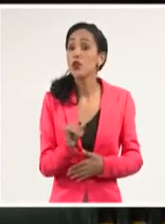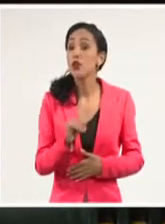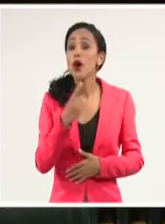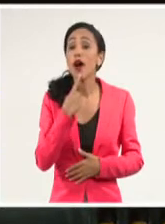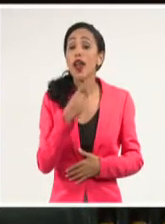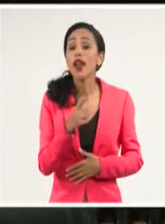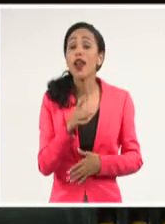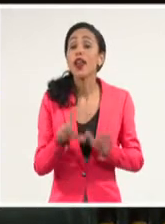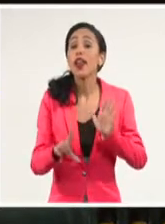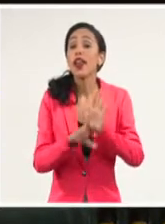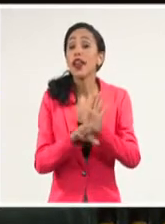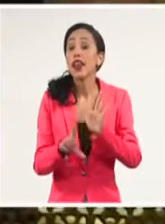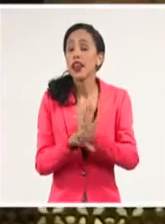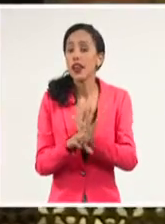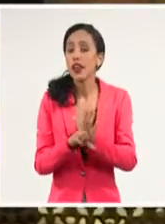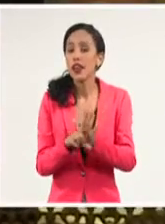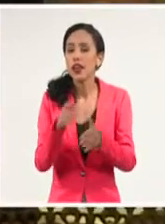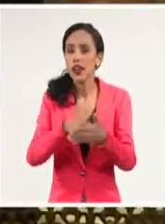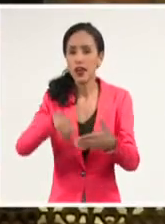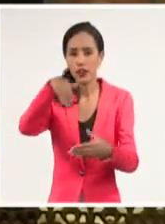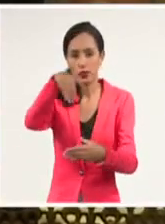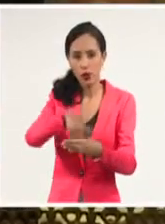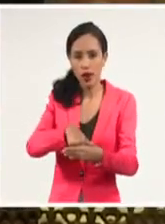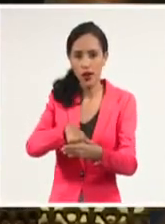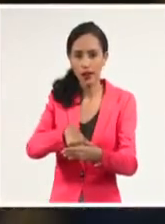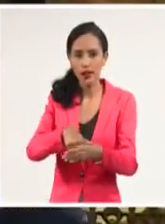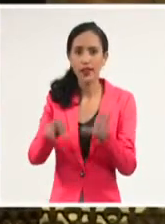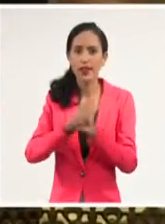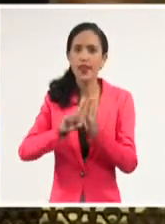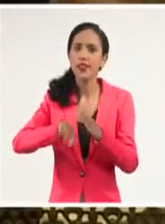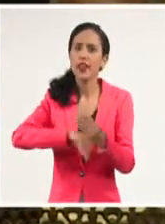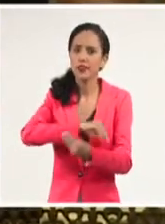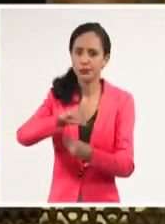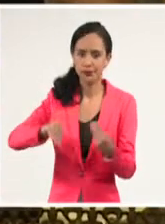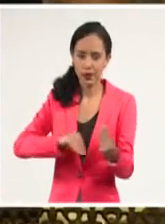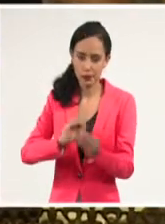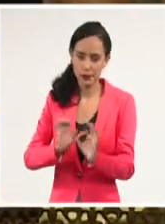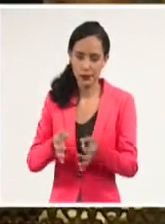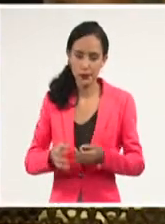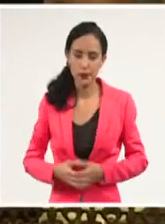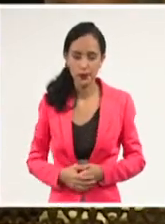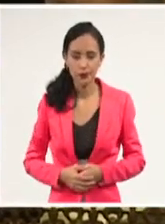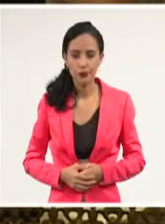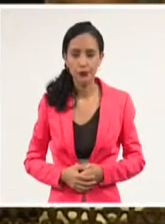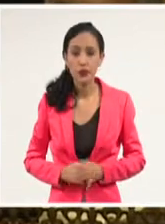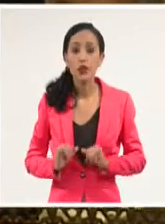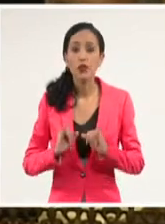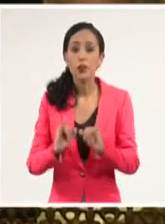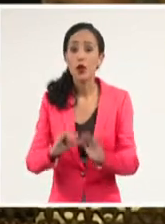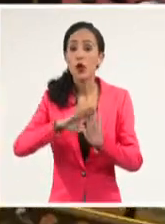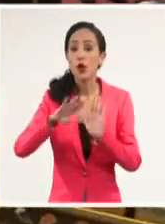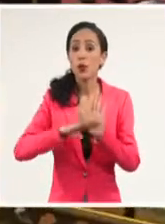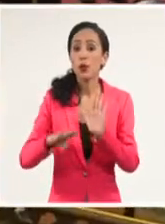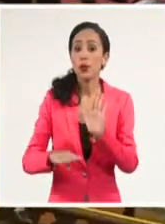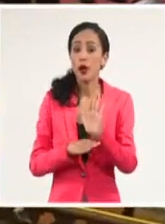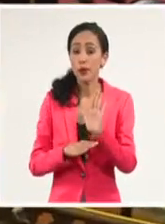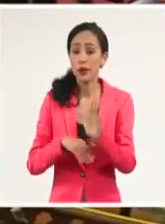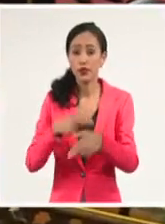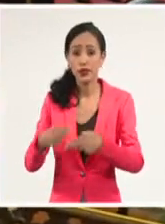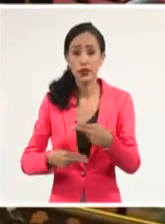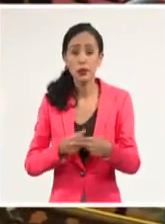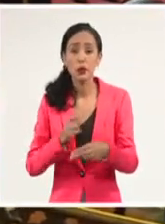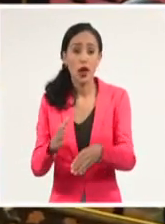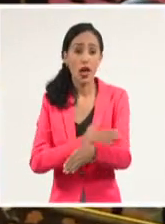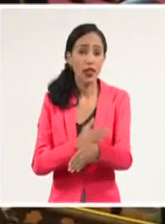revocación y la ley electoral. Las comisiones actualizarán sobre la marcha de los programas en ejecución, como la del adelanto de